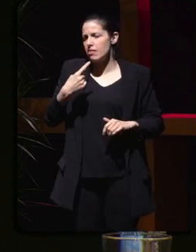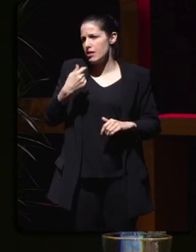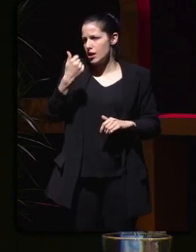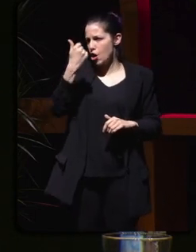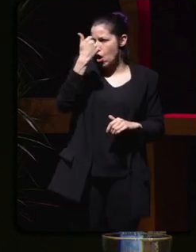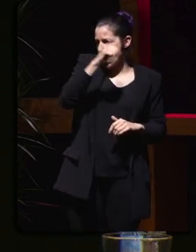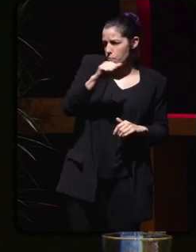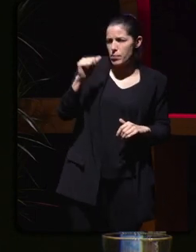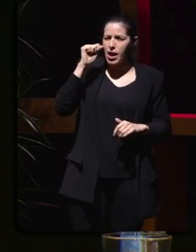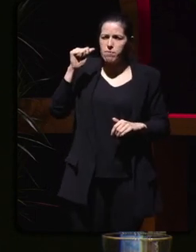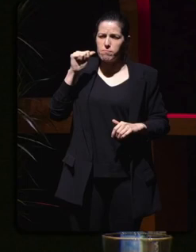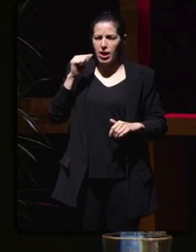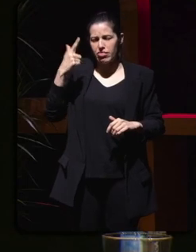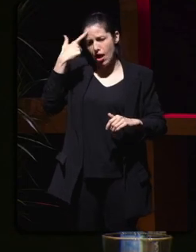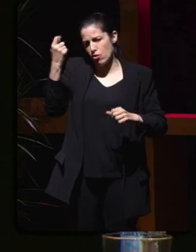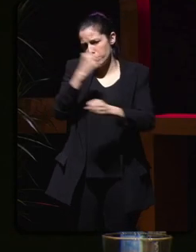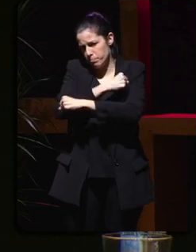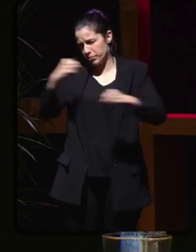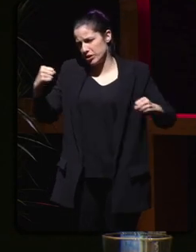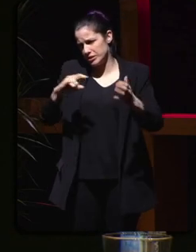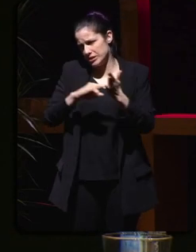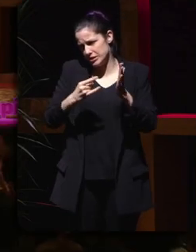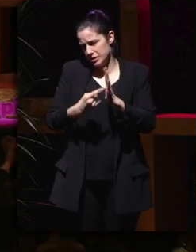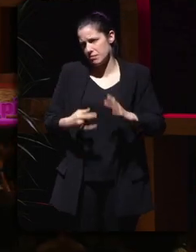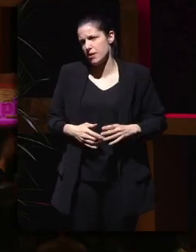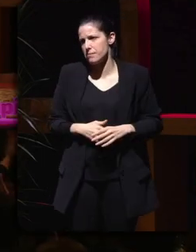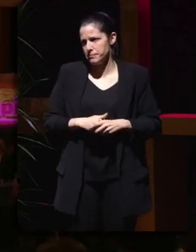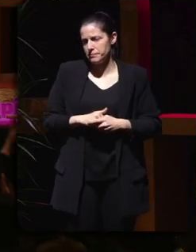embarazados y pétales la cabeza al sistema que es lo que quiero